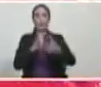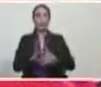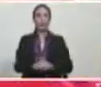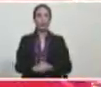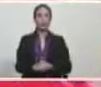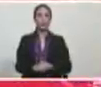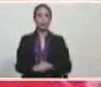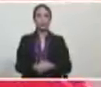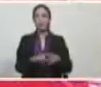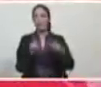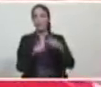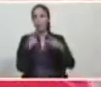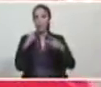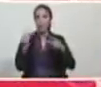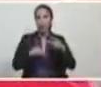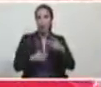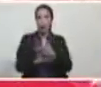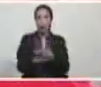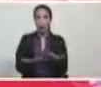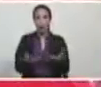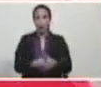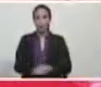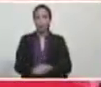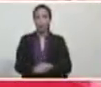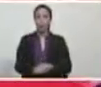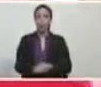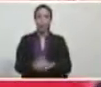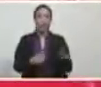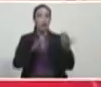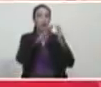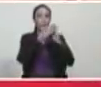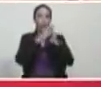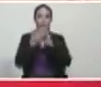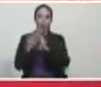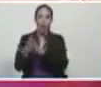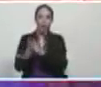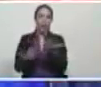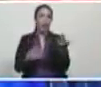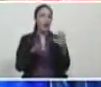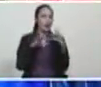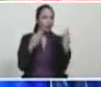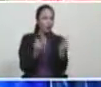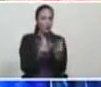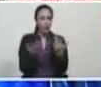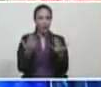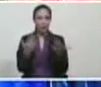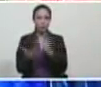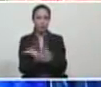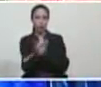el transporte familiar, el transporte comunitario, el transporte individual.